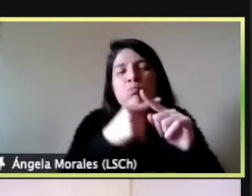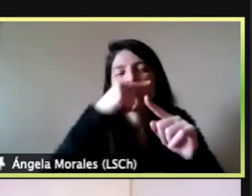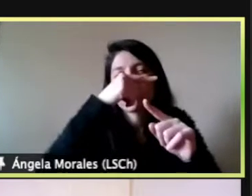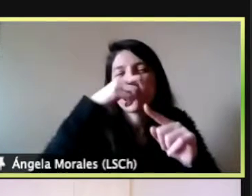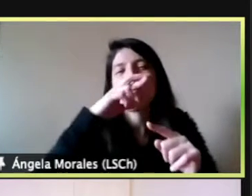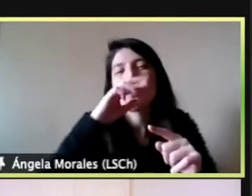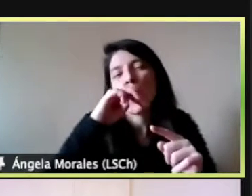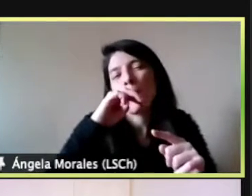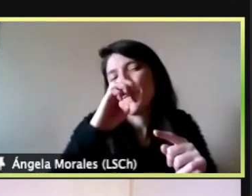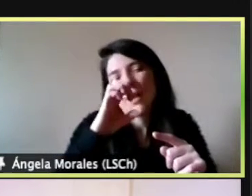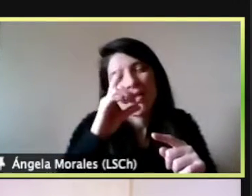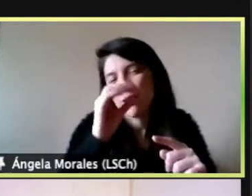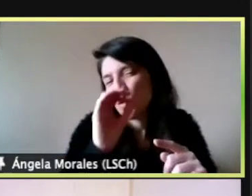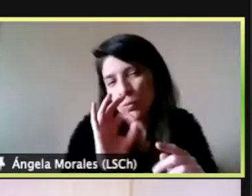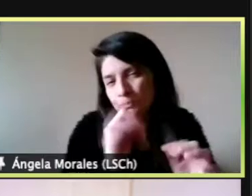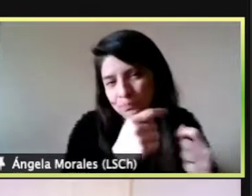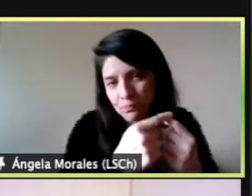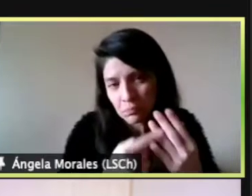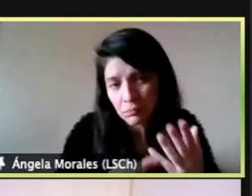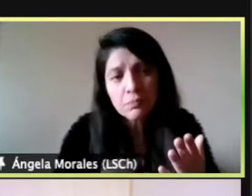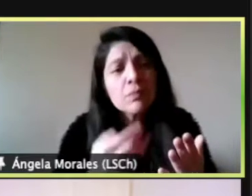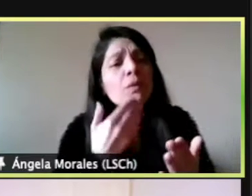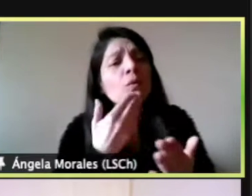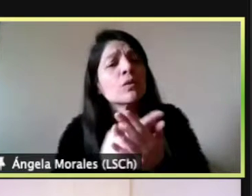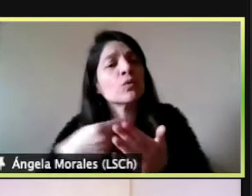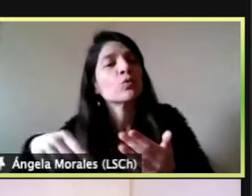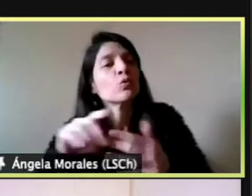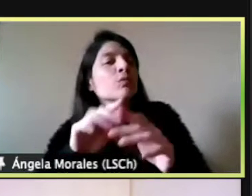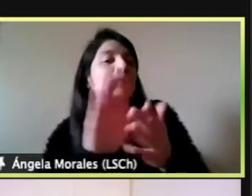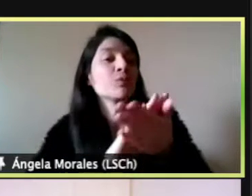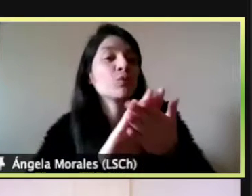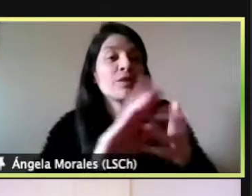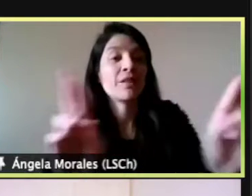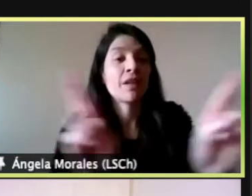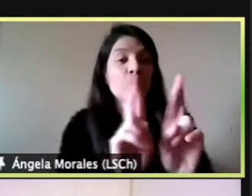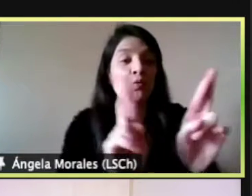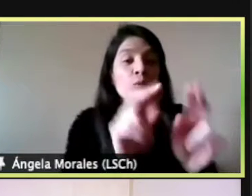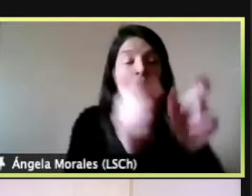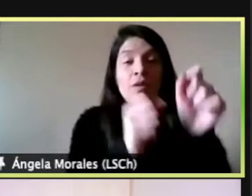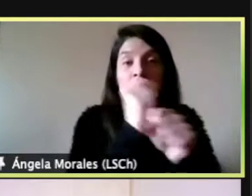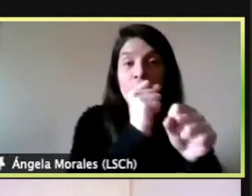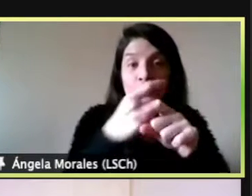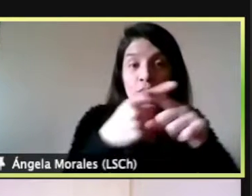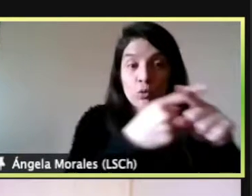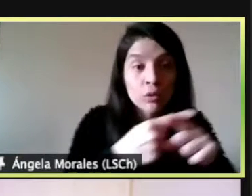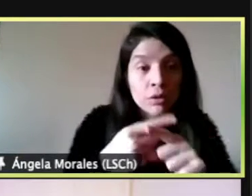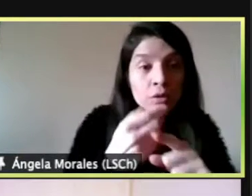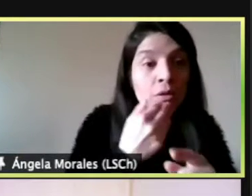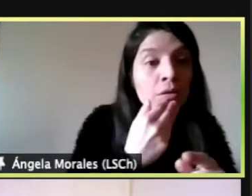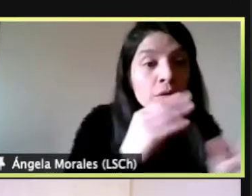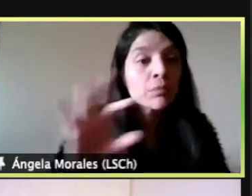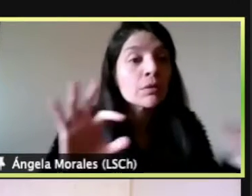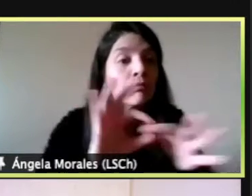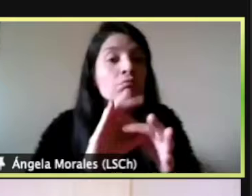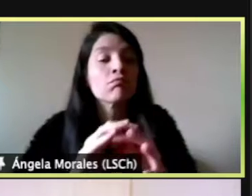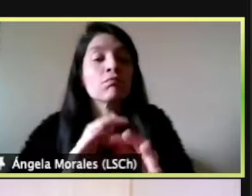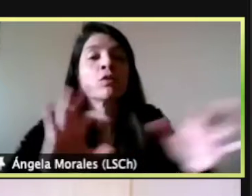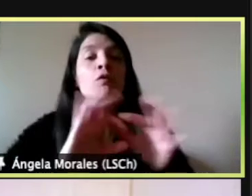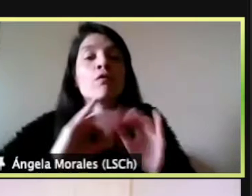resumen de los trabajadores sociales, nosotros podemos también asociarle la información que tiene cada uno de ellos. Entonces nosotros podríamos decir